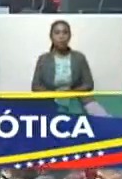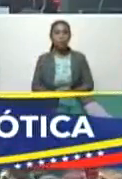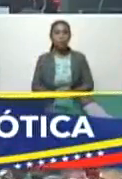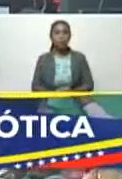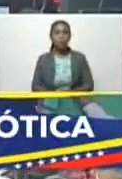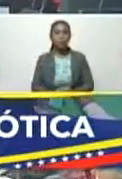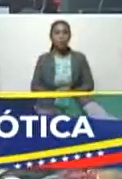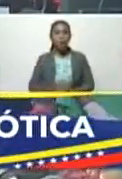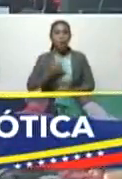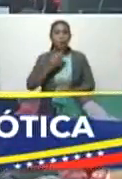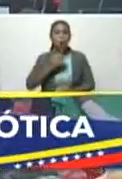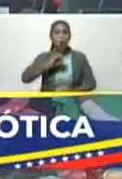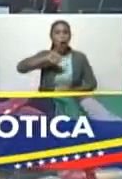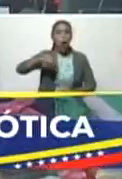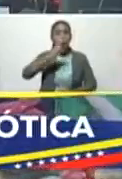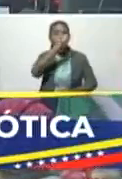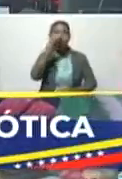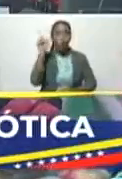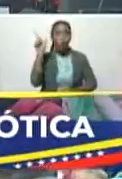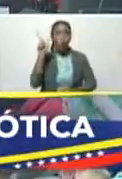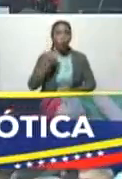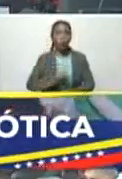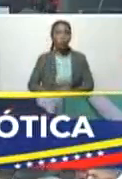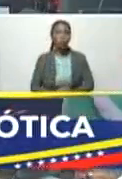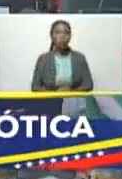a la JPSUV.